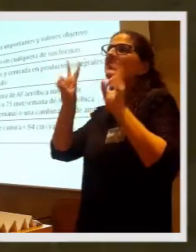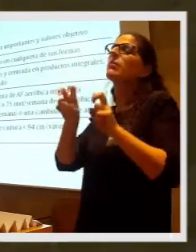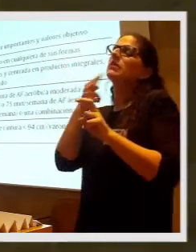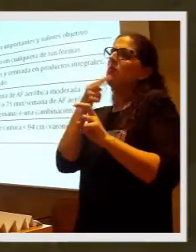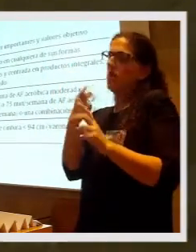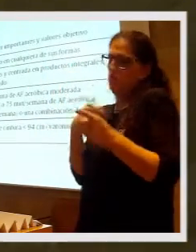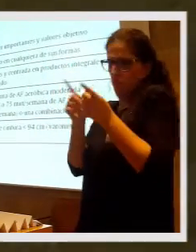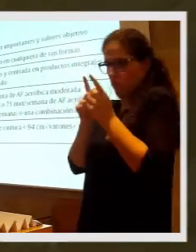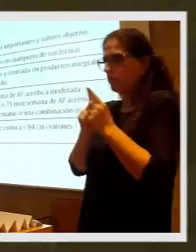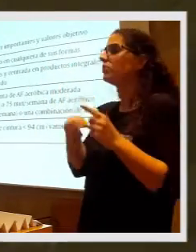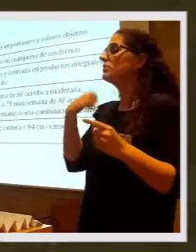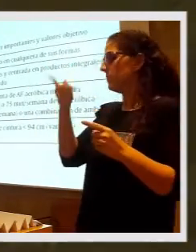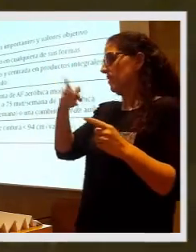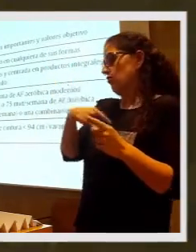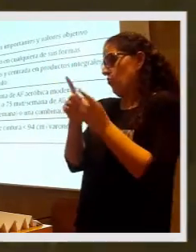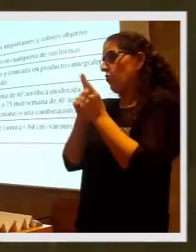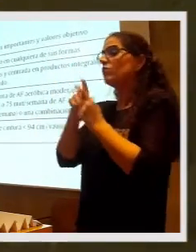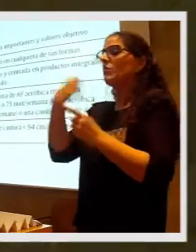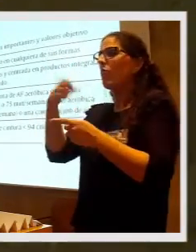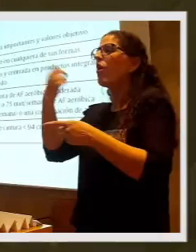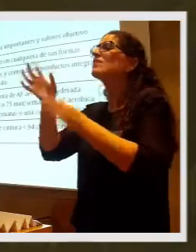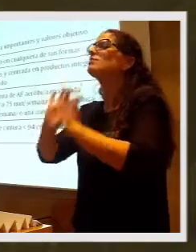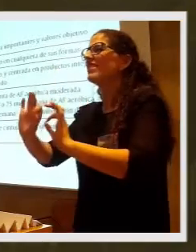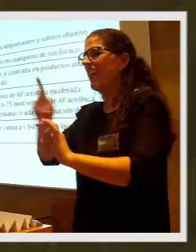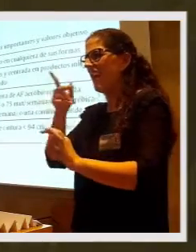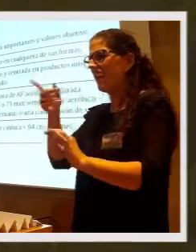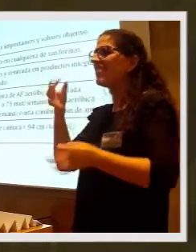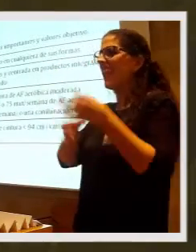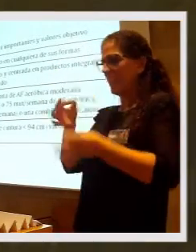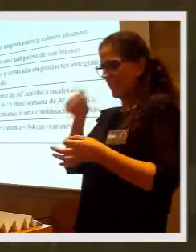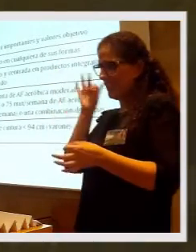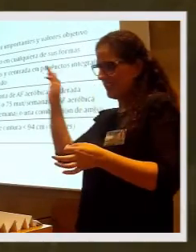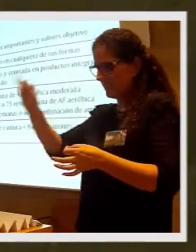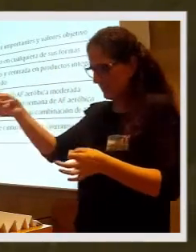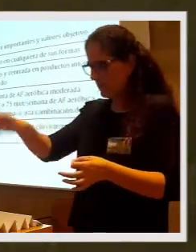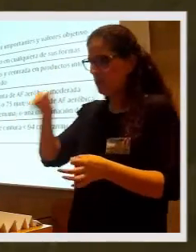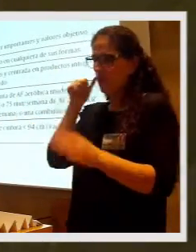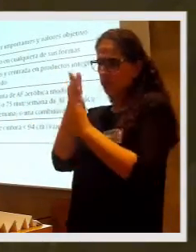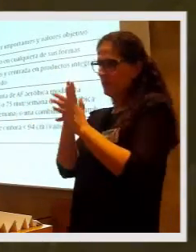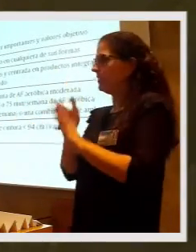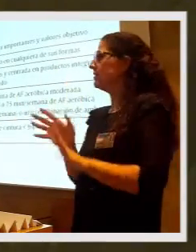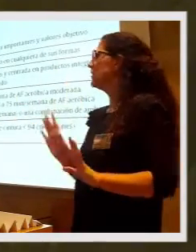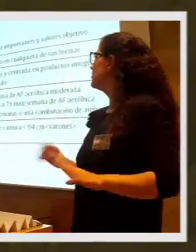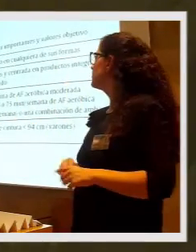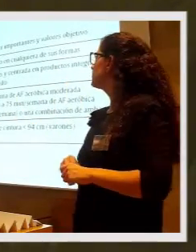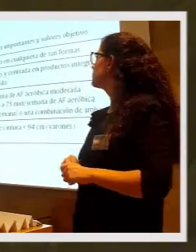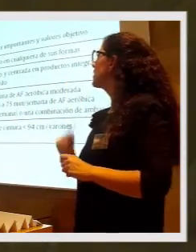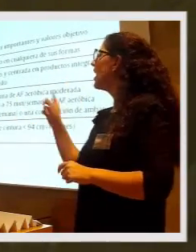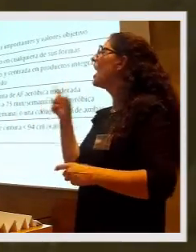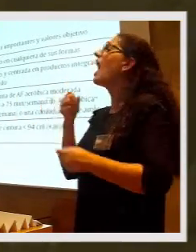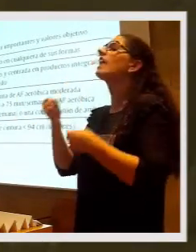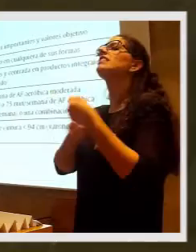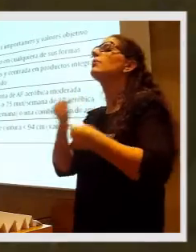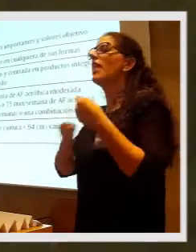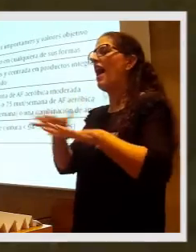la dieta, que también seré muy somero porque tenemos a Rosa, una que sabe muchísimo de dieta, mucho más que yo, y nos hablará a continuación, de